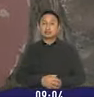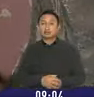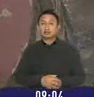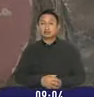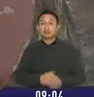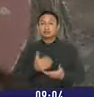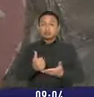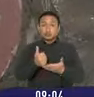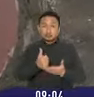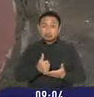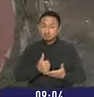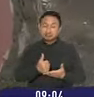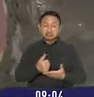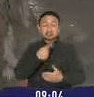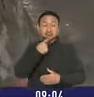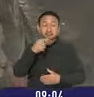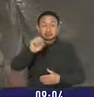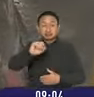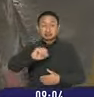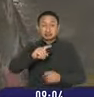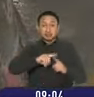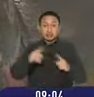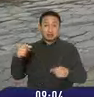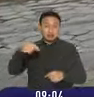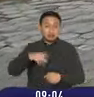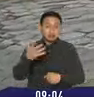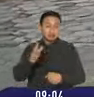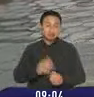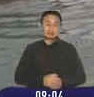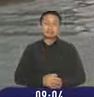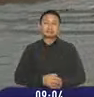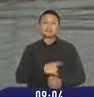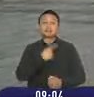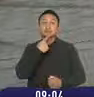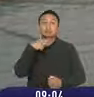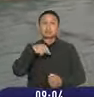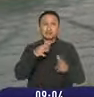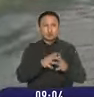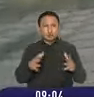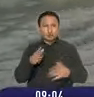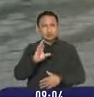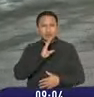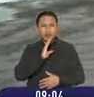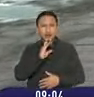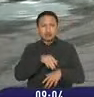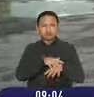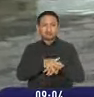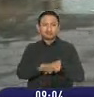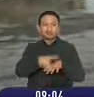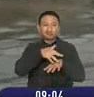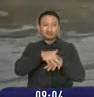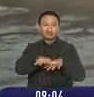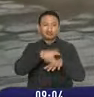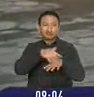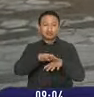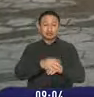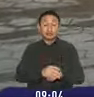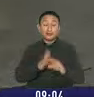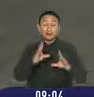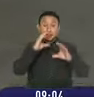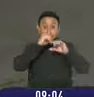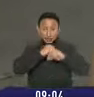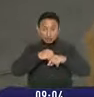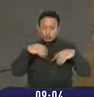no vienen, ya dijeron que van a venir, pero no vienen, ¿verdad? Cuentan que es gran cantidad de agua que se desperdicia, sobre todo en las